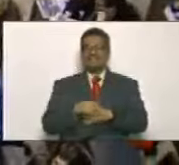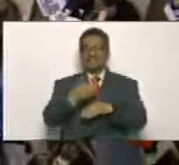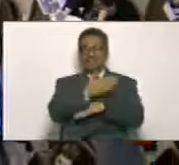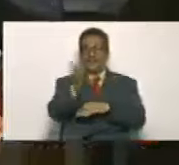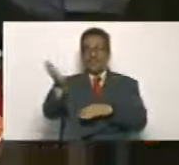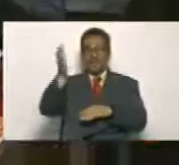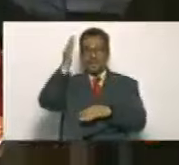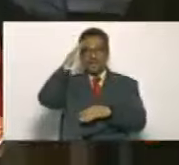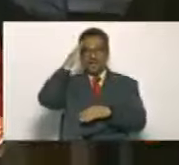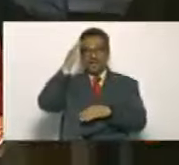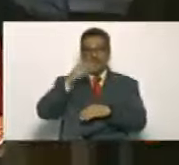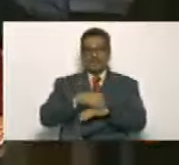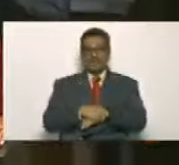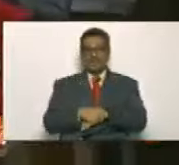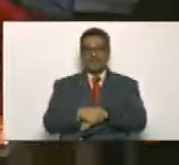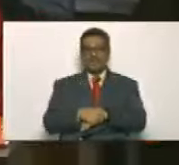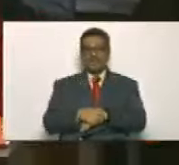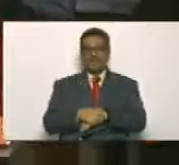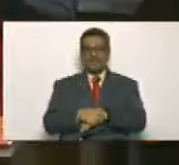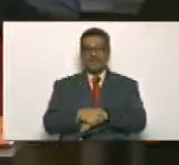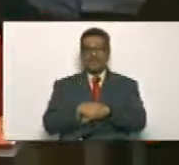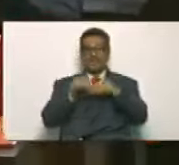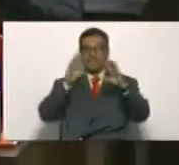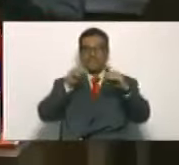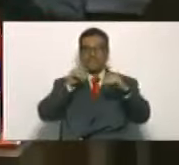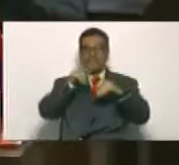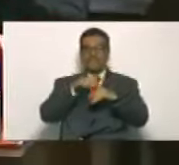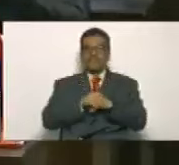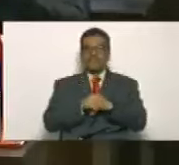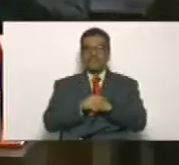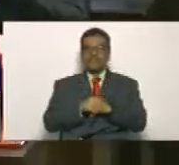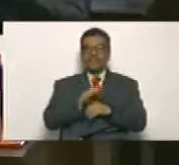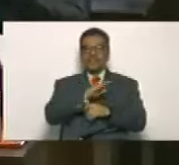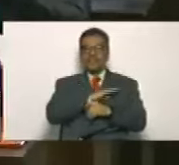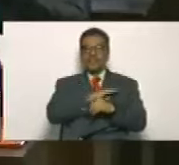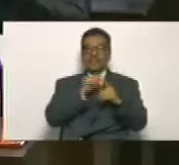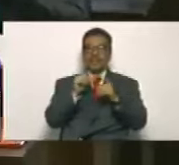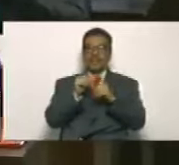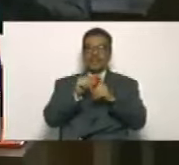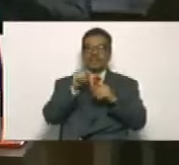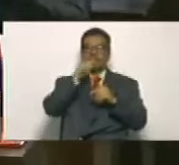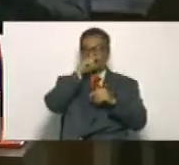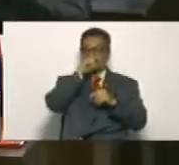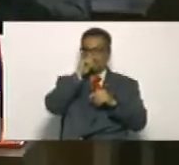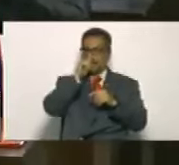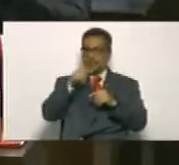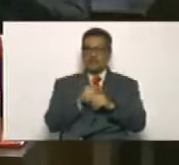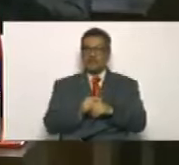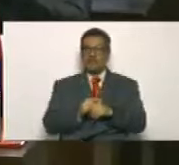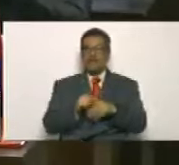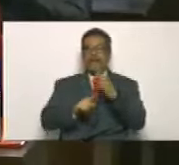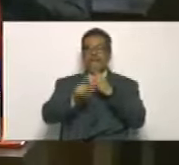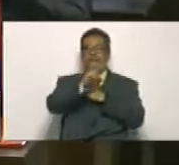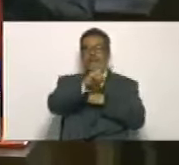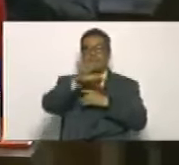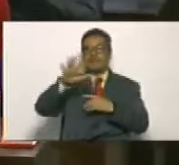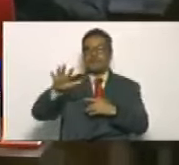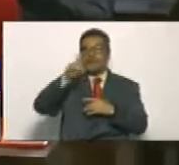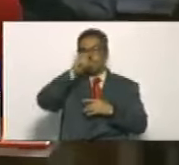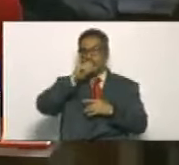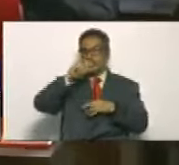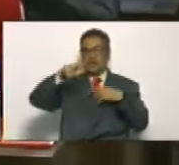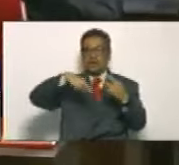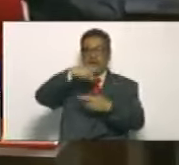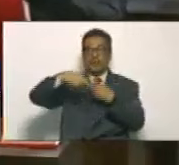Ustedes saben hablar, me toca a mí hablar de estos 25 años de la